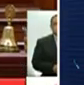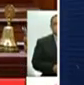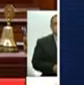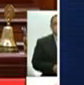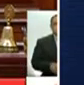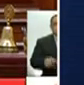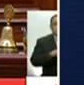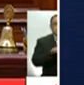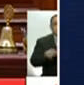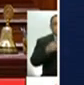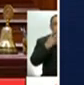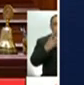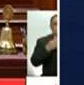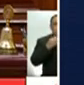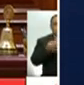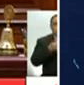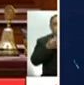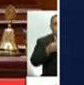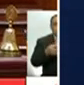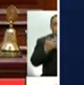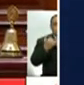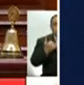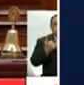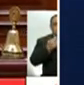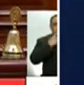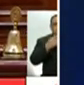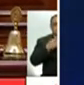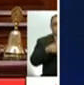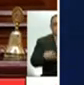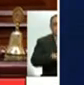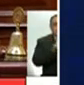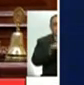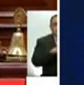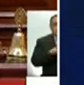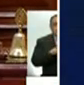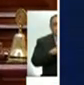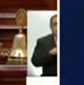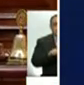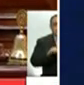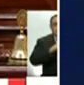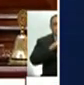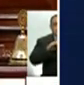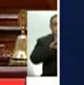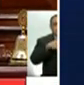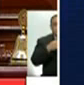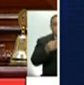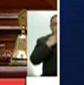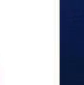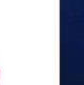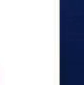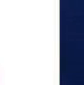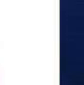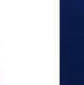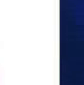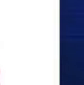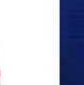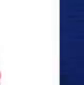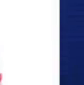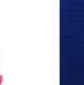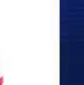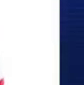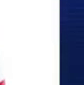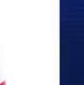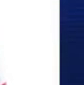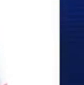nos mantuvimos el tema con la discreción que nos pidió. Y felizmente logró superar, ¿no? O sea,